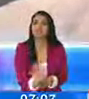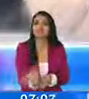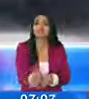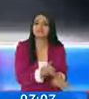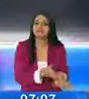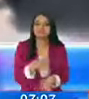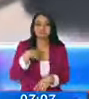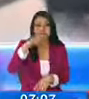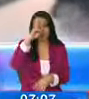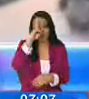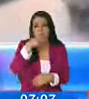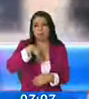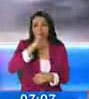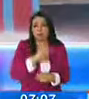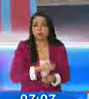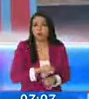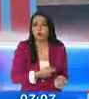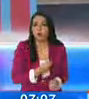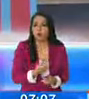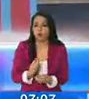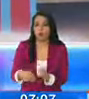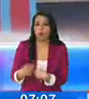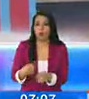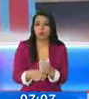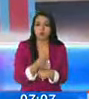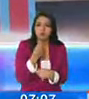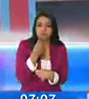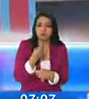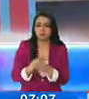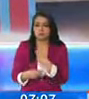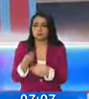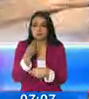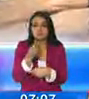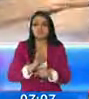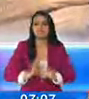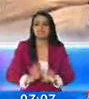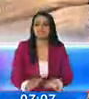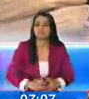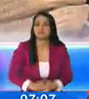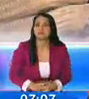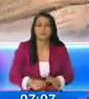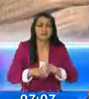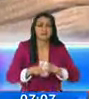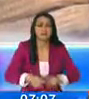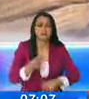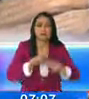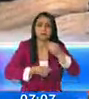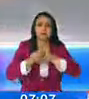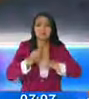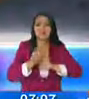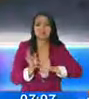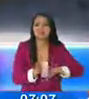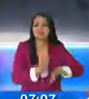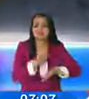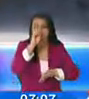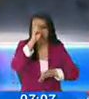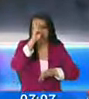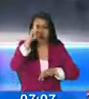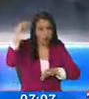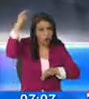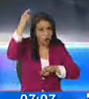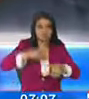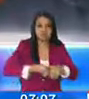de sustancias sujetas a fiscalización que la arepa, el chorizo, la bandeja paisa, la amplia gama de platos que ofrecían. Todo sería dentro de la